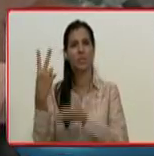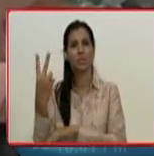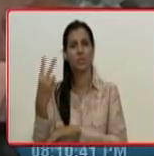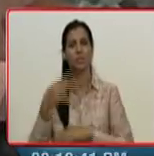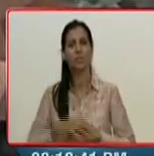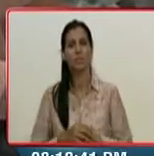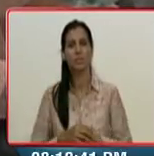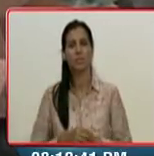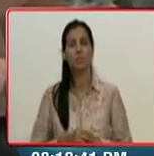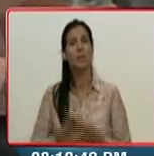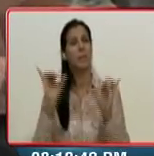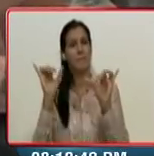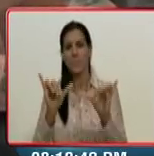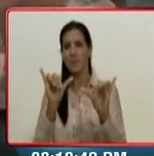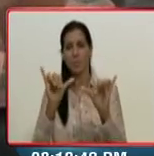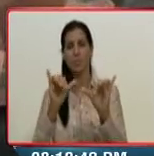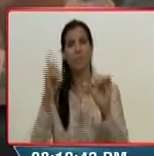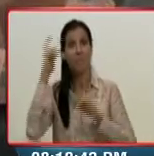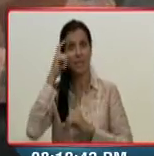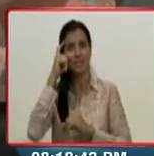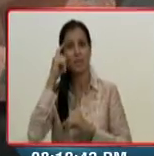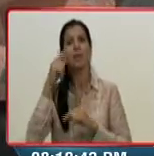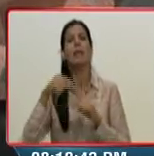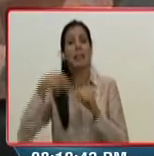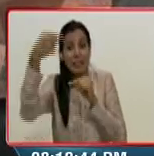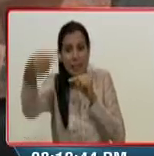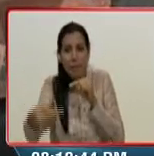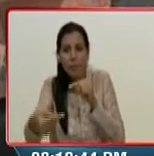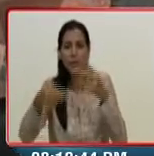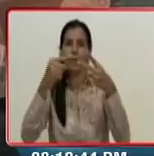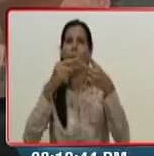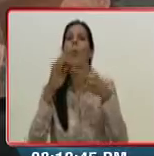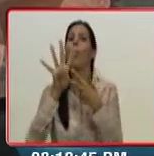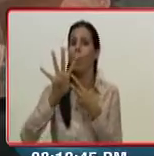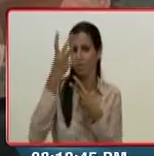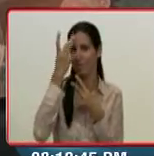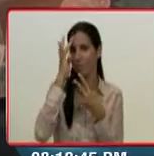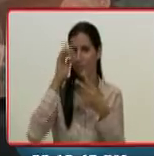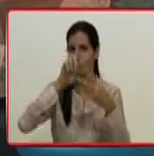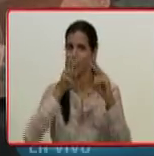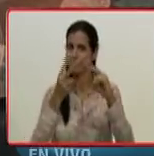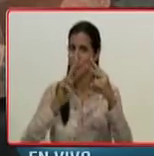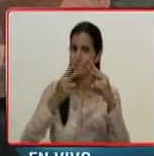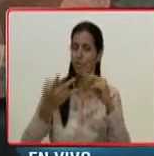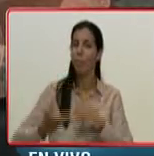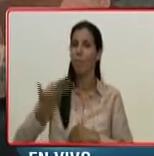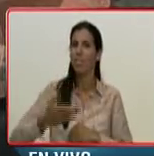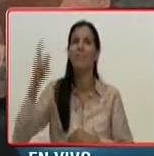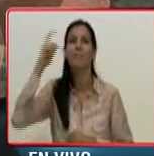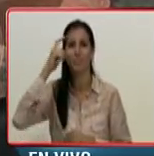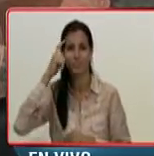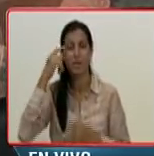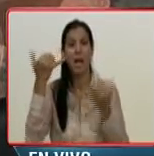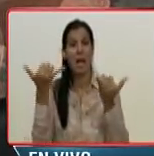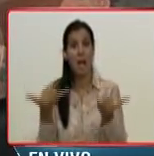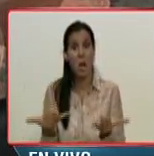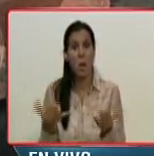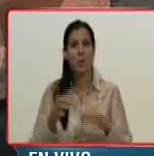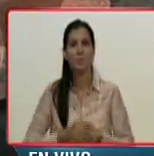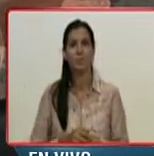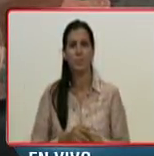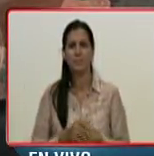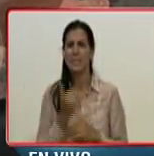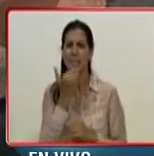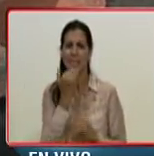la fecha que siguió al 4 de febrero. Ya a esta hora nos encontramos muy cerca